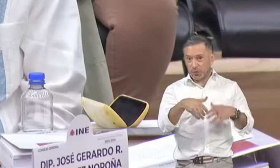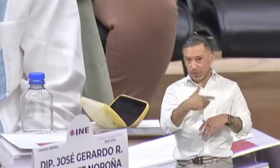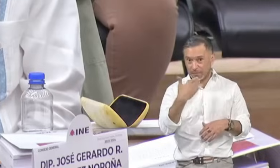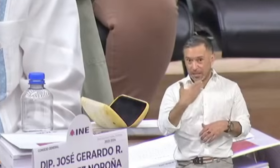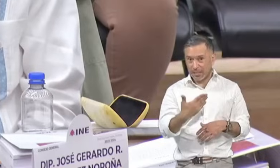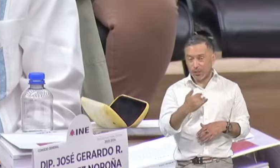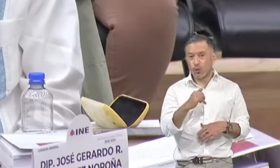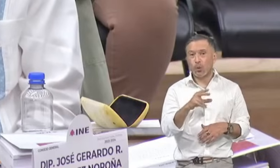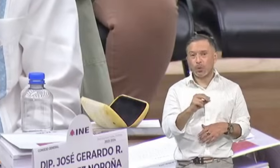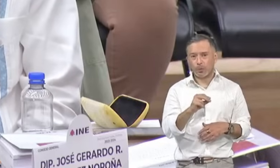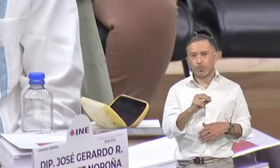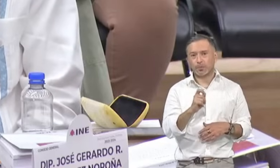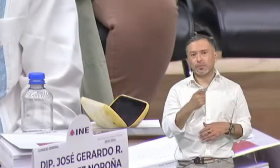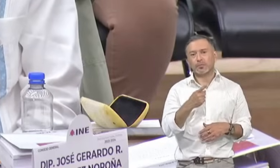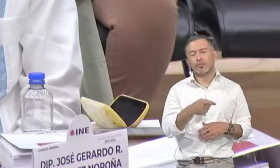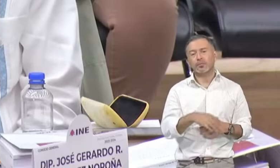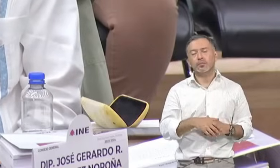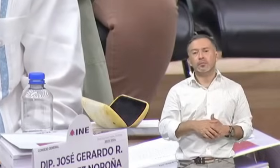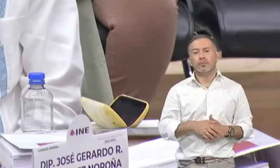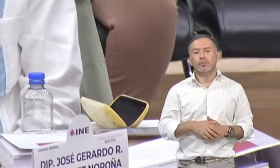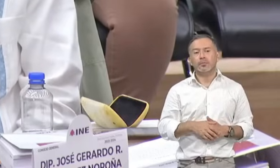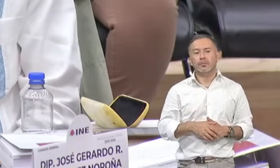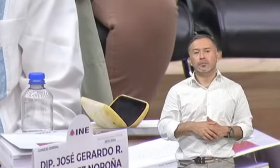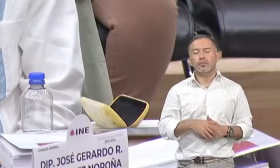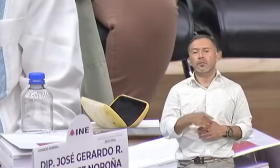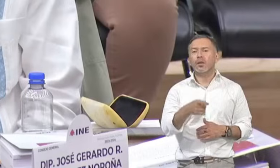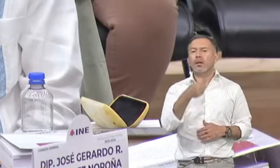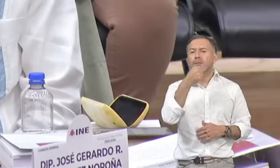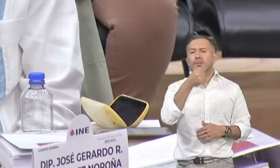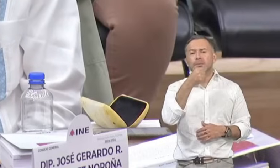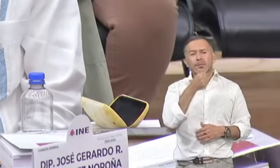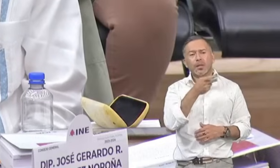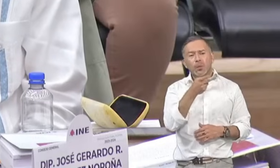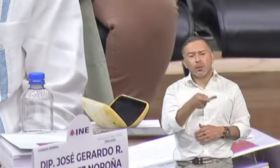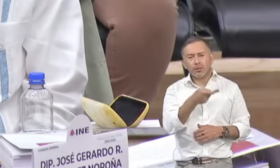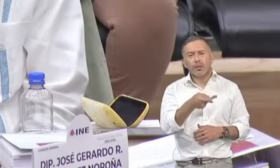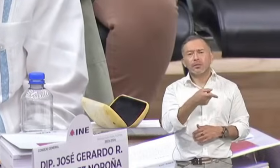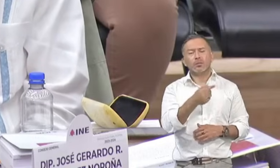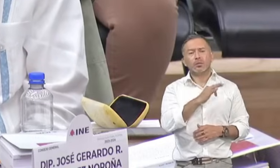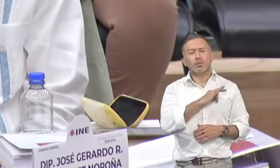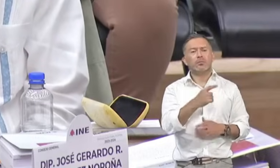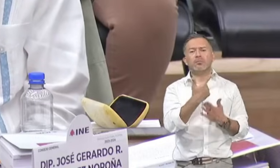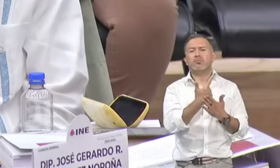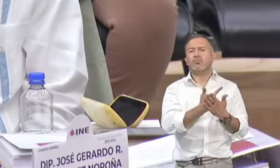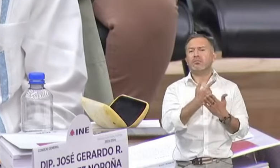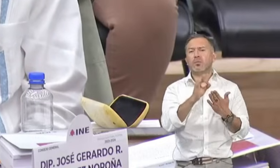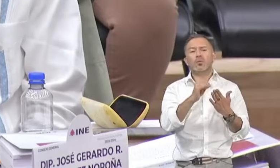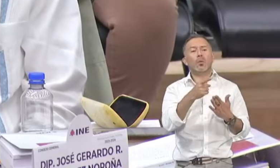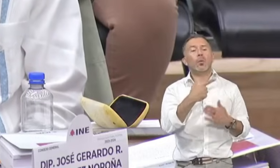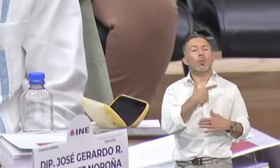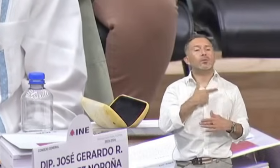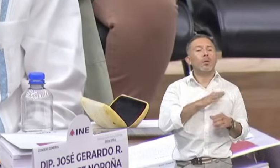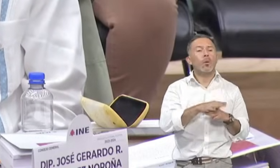la percepción de que busca una encuesta de medir en un momento dado una